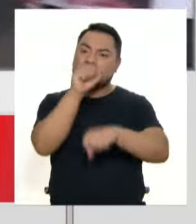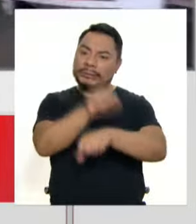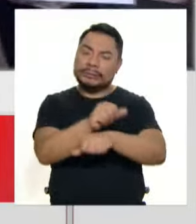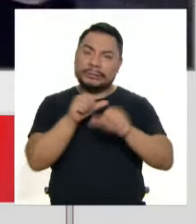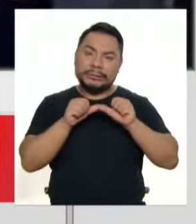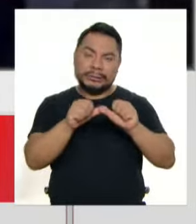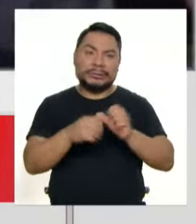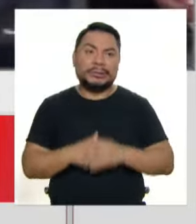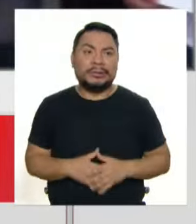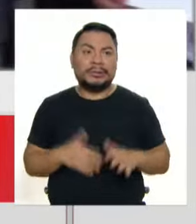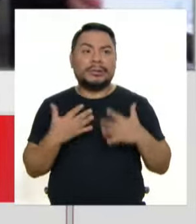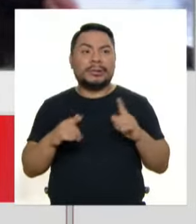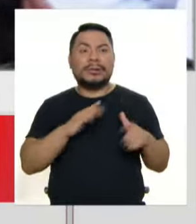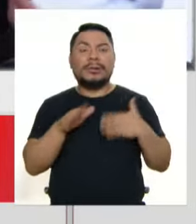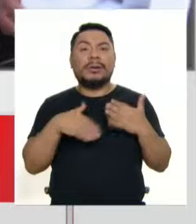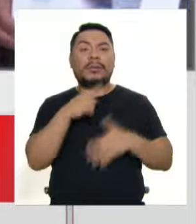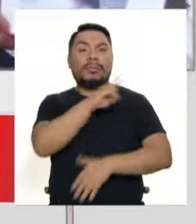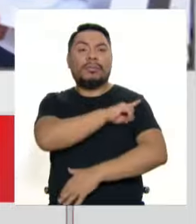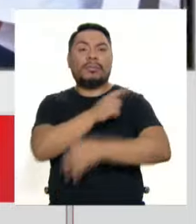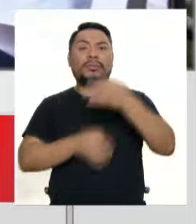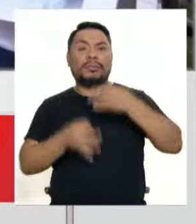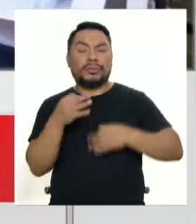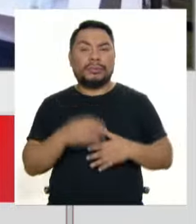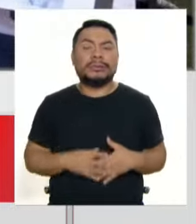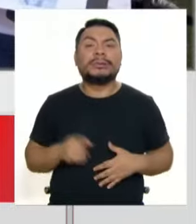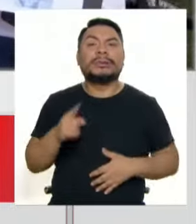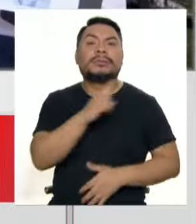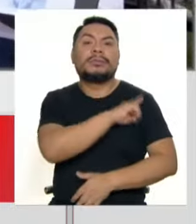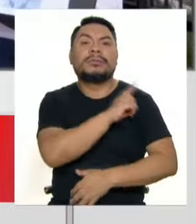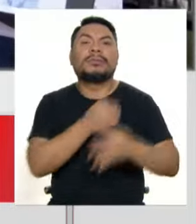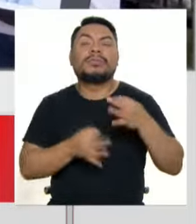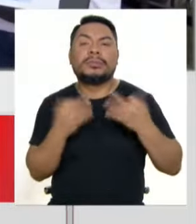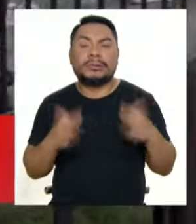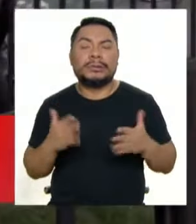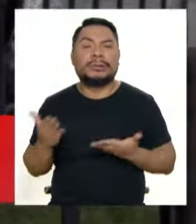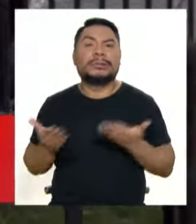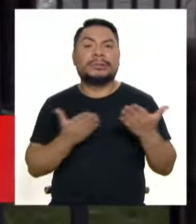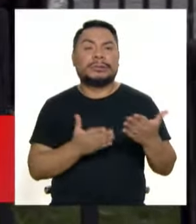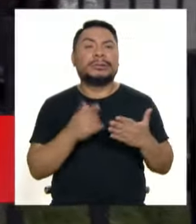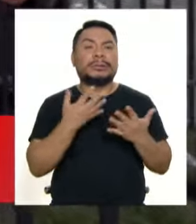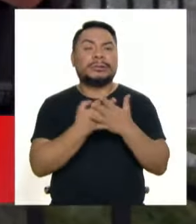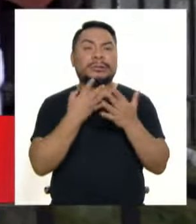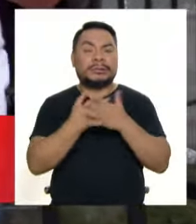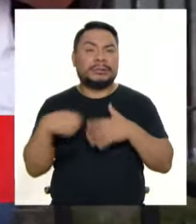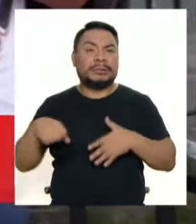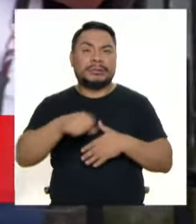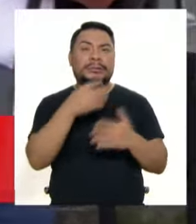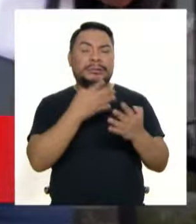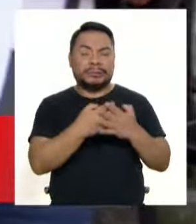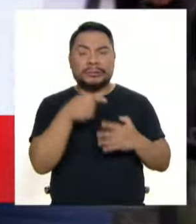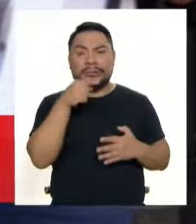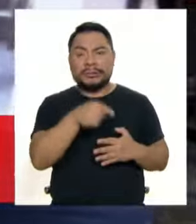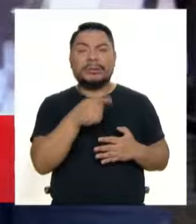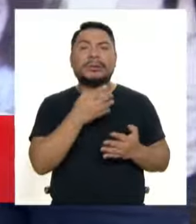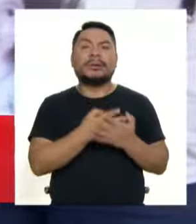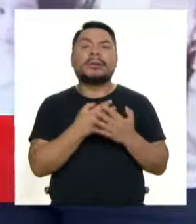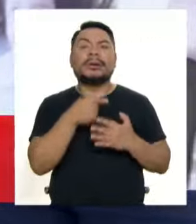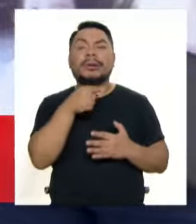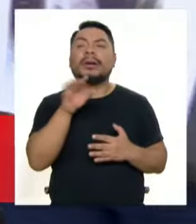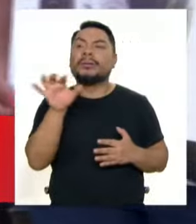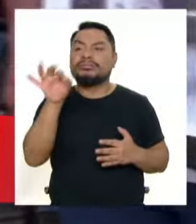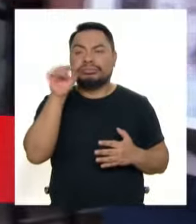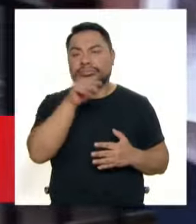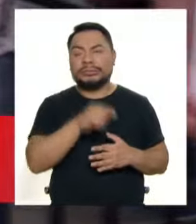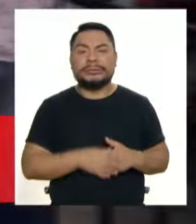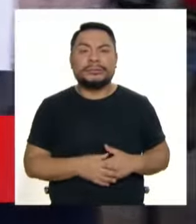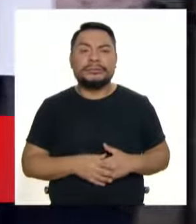Una vez que sea puesta a disposición del Poder Judicial, el Poder Judicial la pondrá a disposición del INPE para que sea internada en el penal que así se